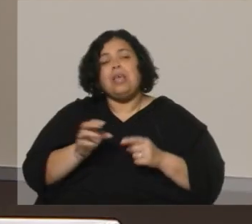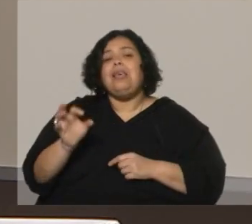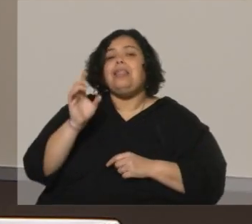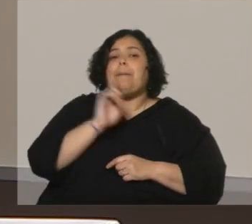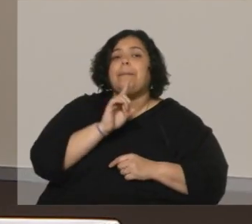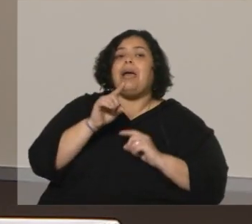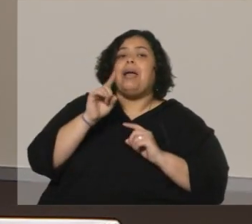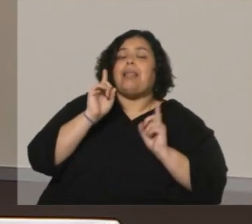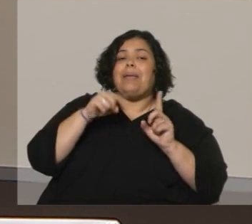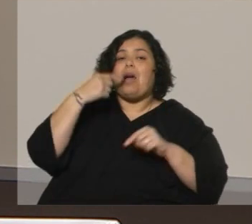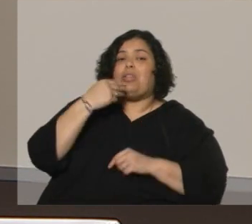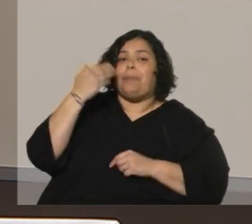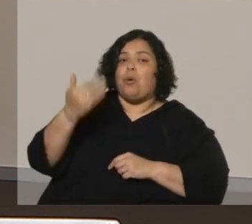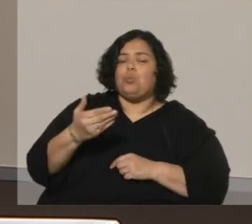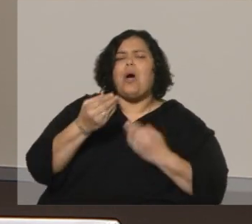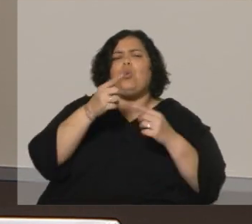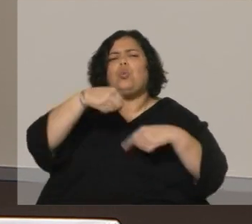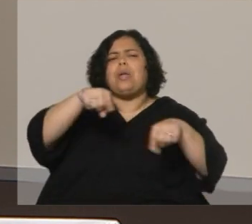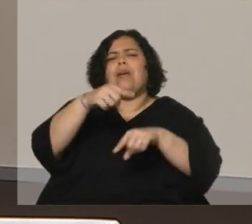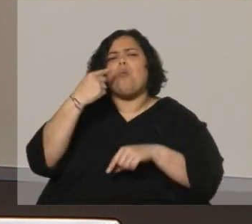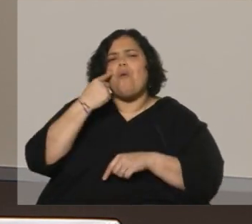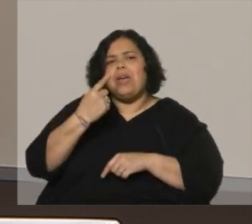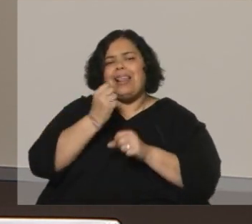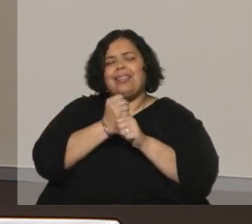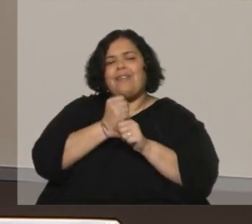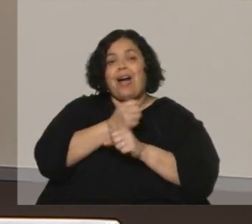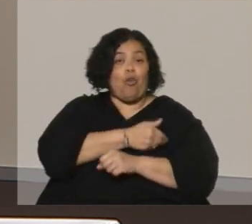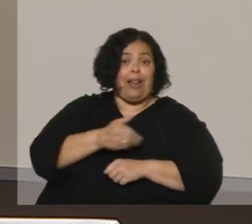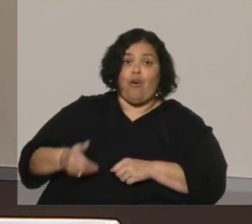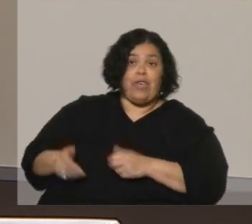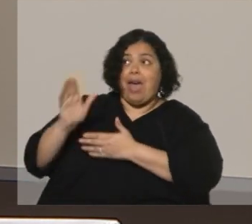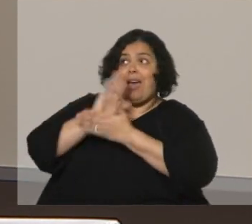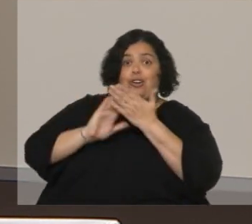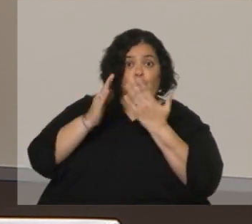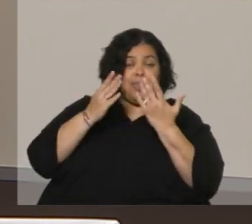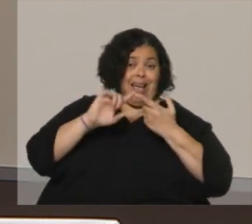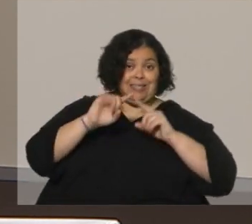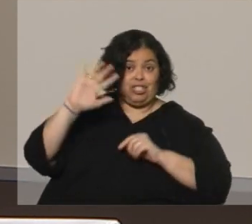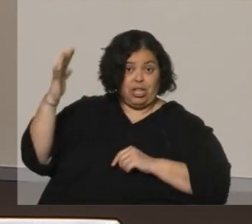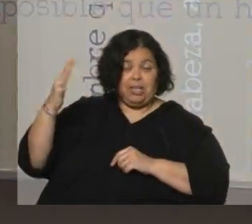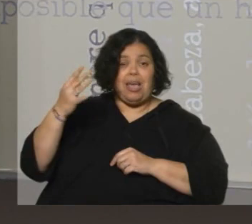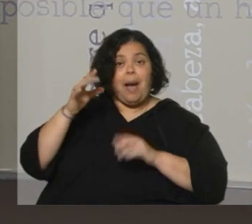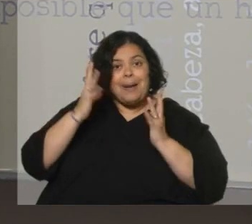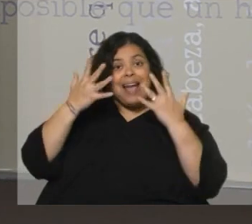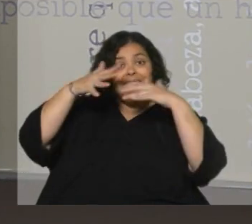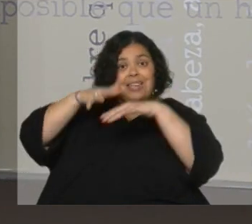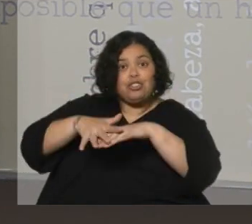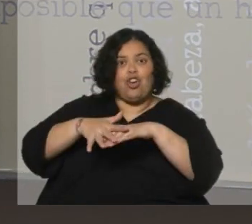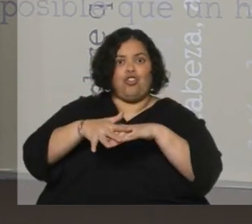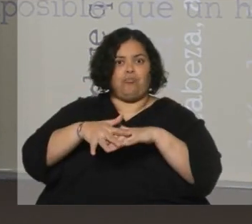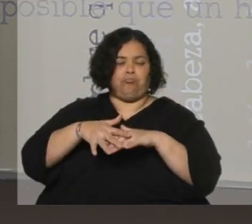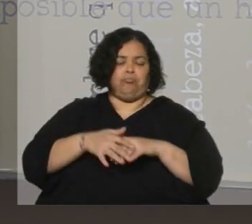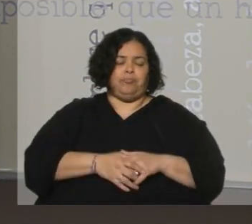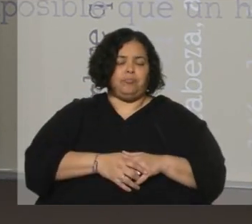ustedes la el trabajo que ha hecho cancillería el gobierno en general en materia de inserción para el sector agroexportador nosotros tenemos un